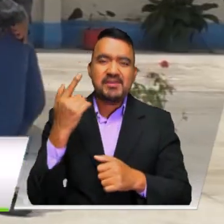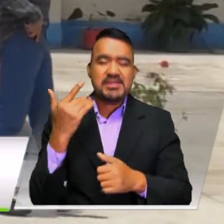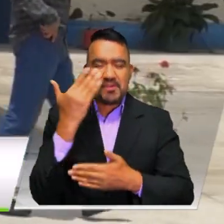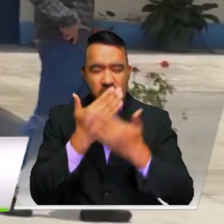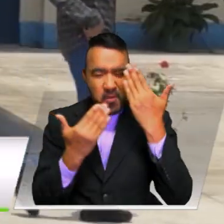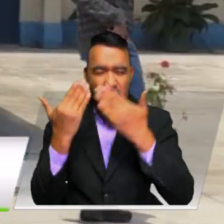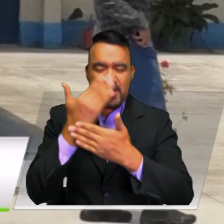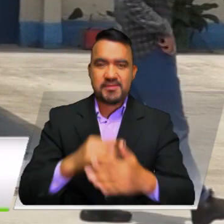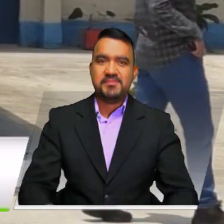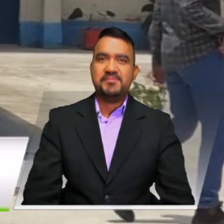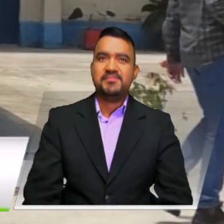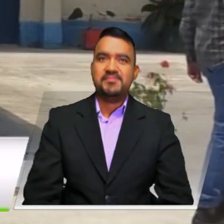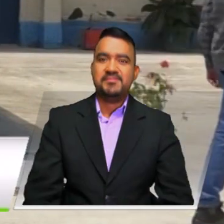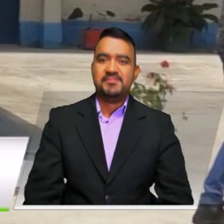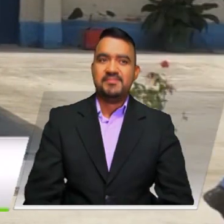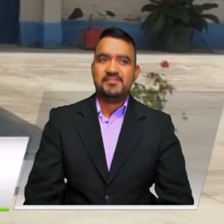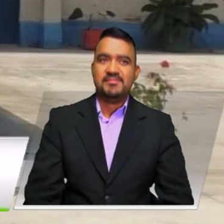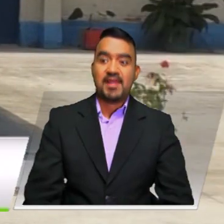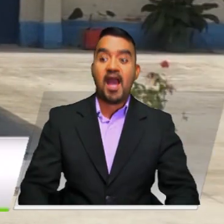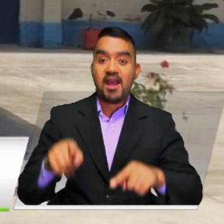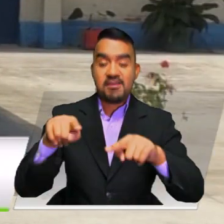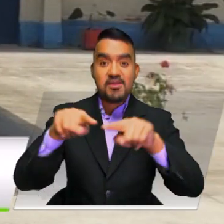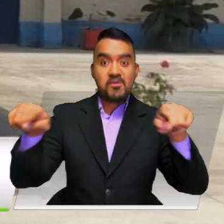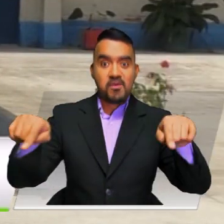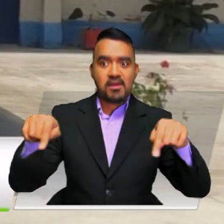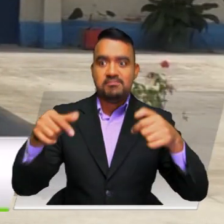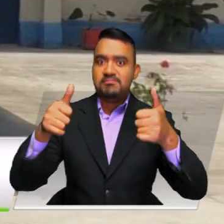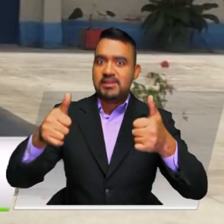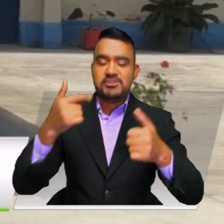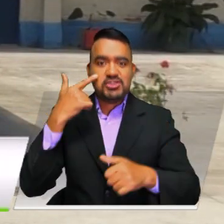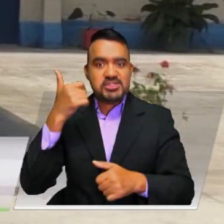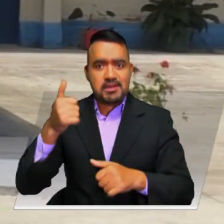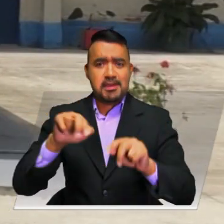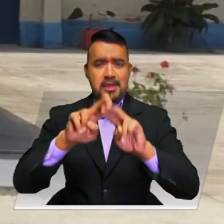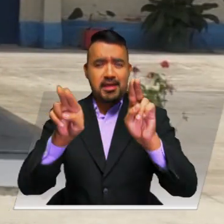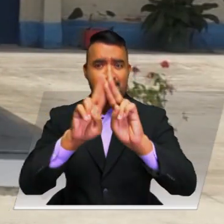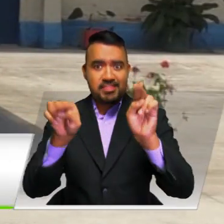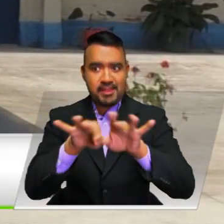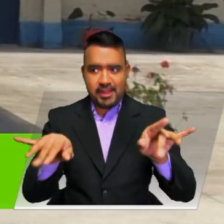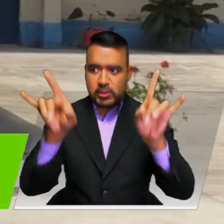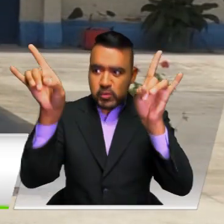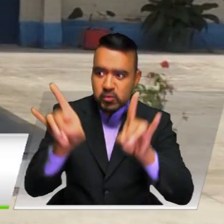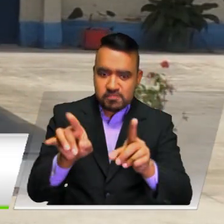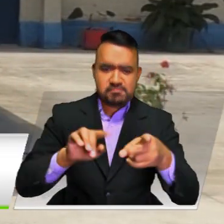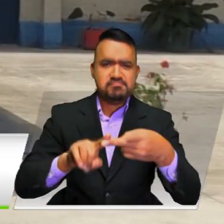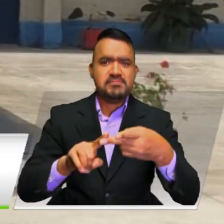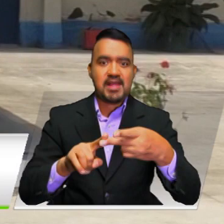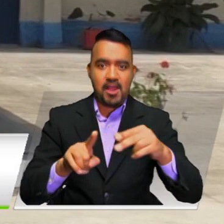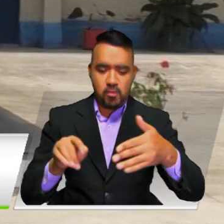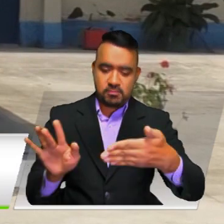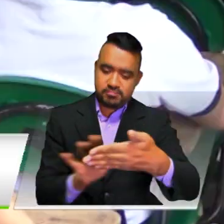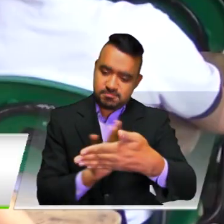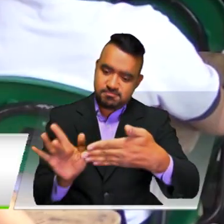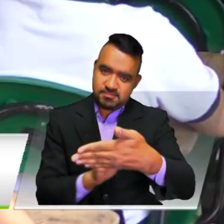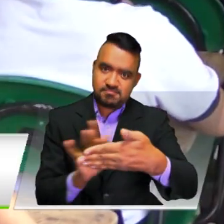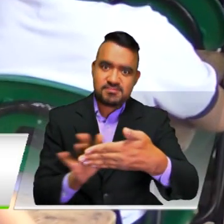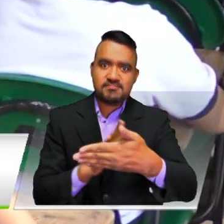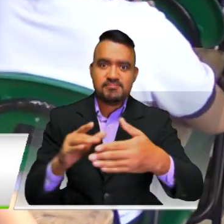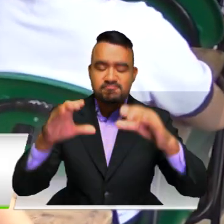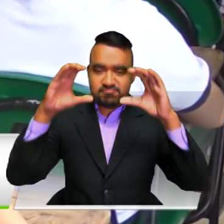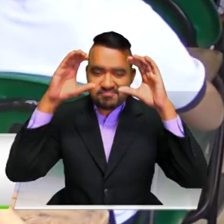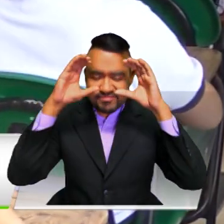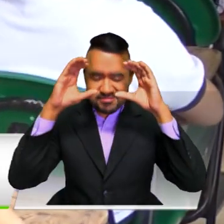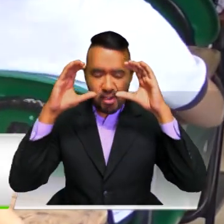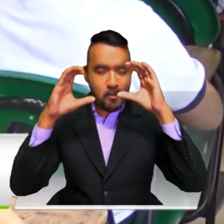pareció muy buena, tiene internet, me gustó mucho porque tiene tablets, realidad virtual. Inicialmente